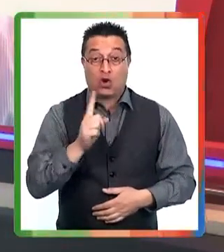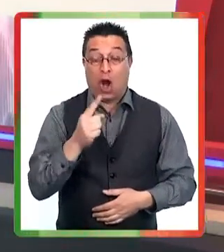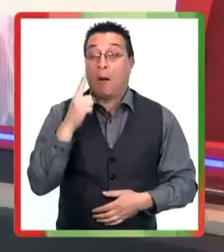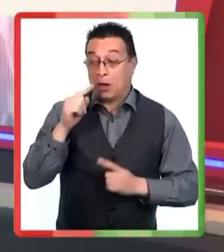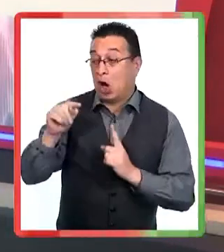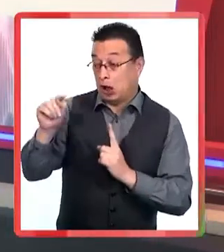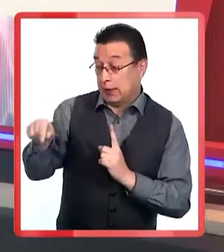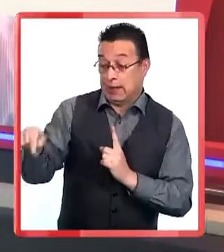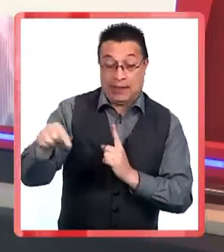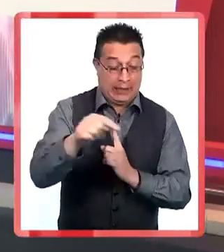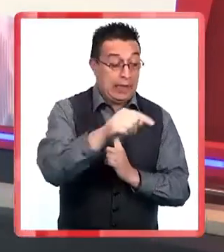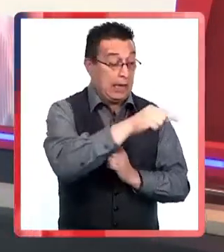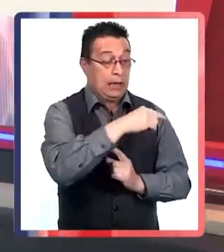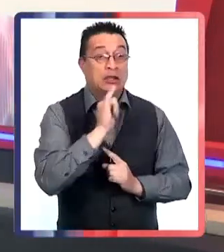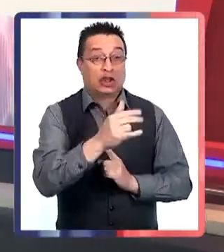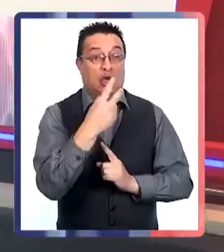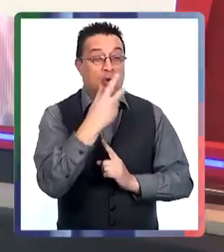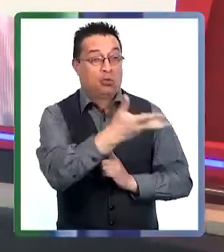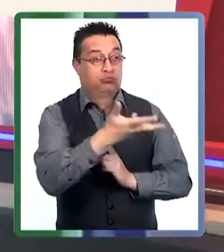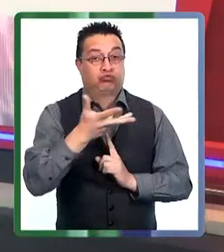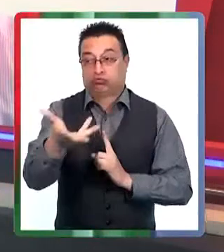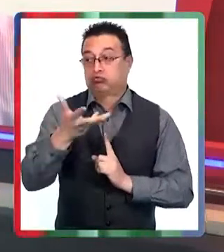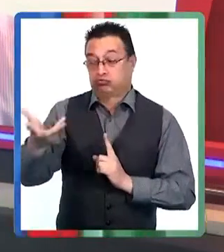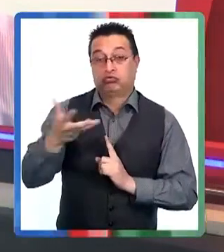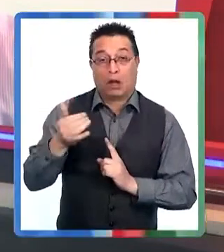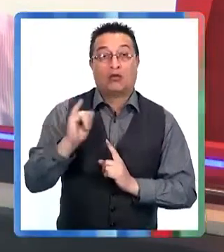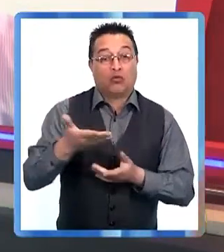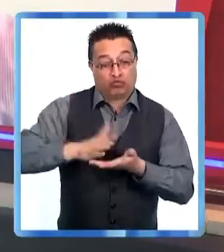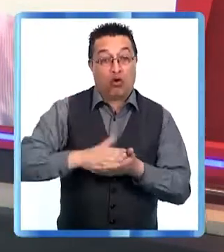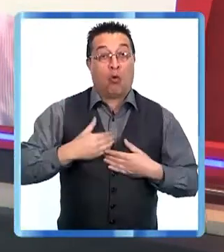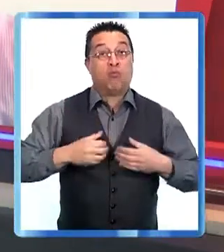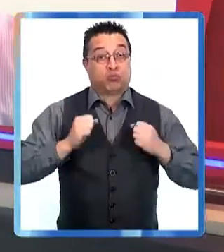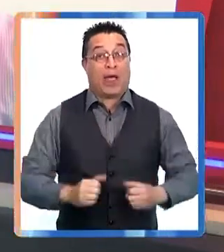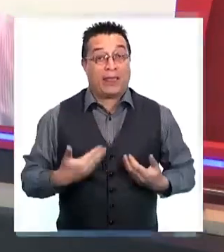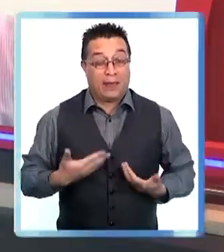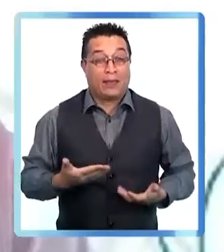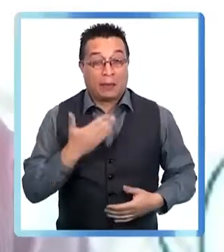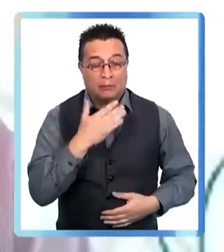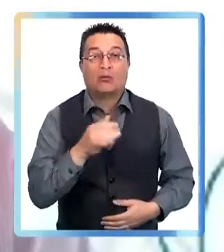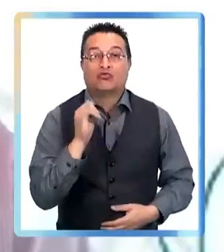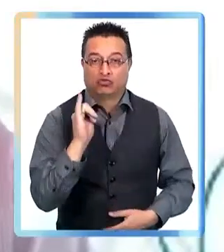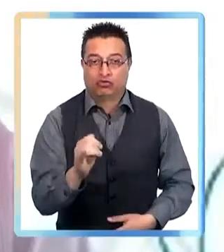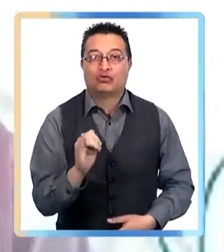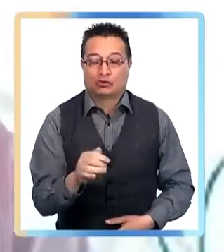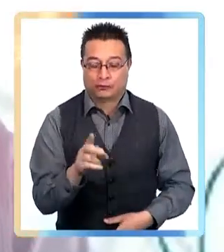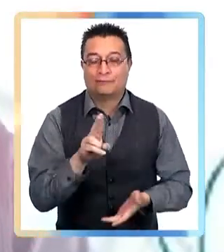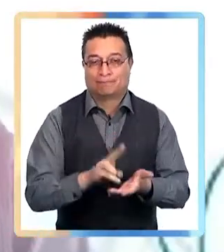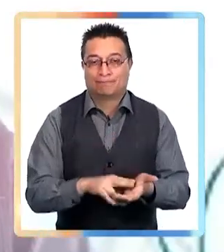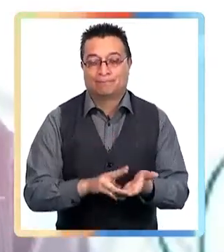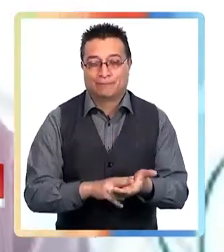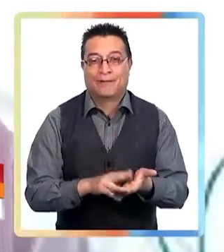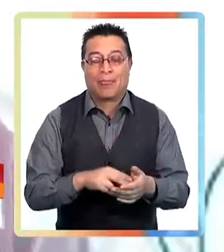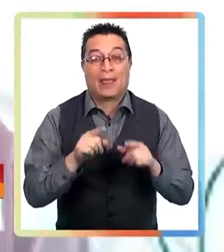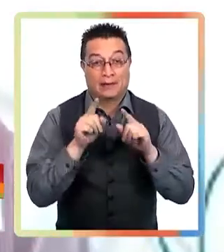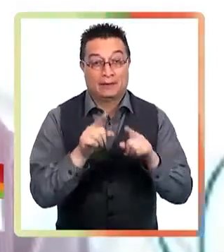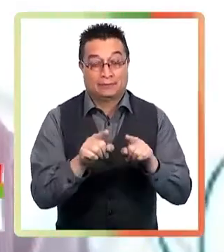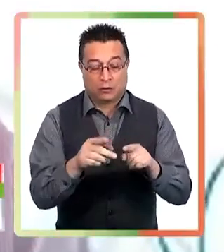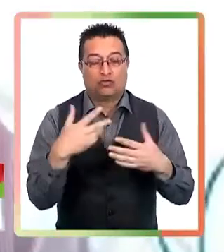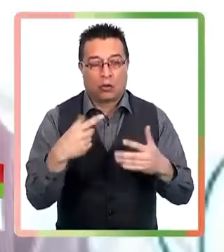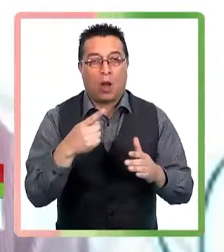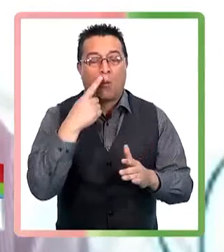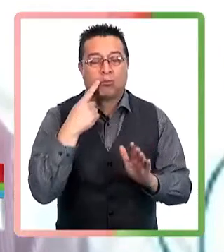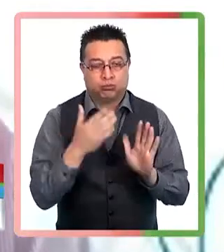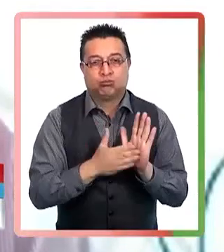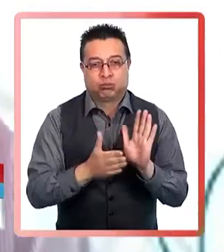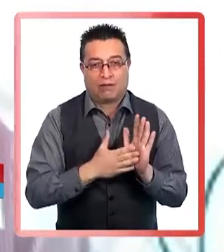habiendo fumado, pero habiendo inhalado el humo de estas otras personas. Bueno, eso es así, eso